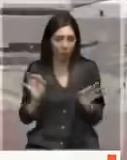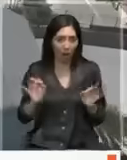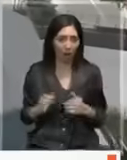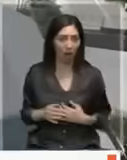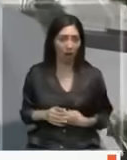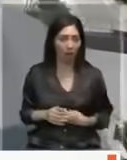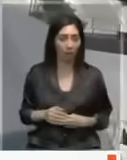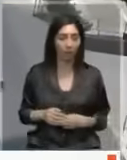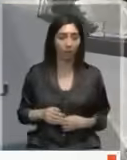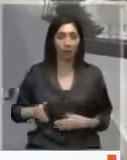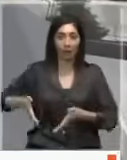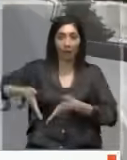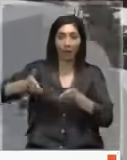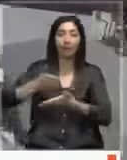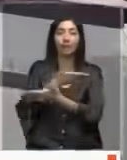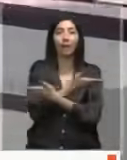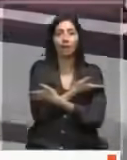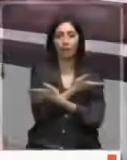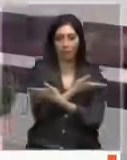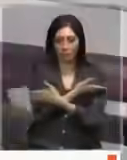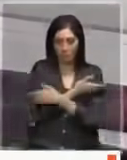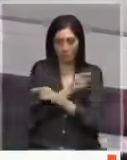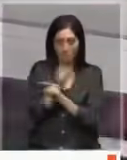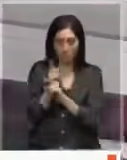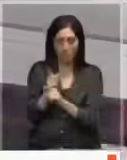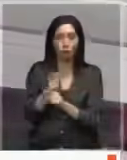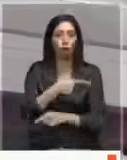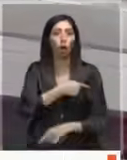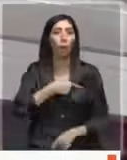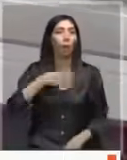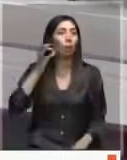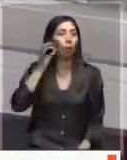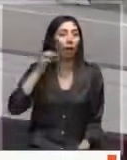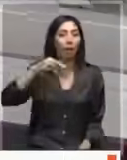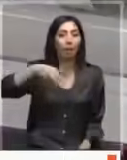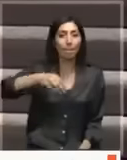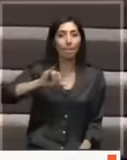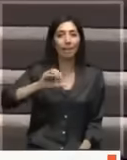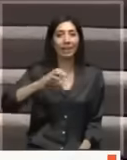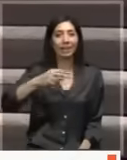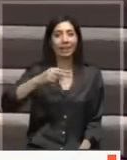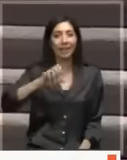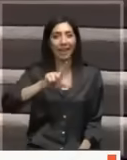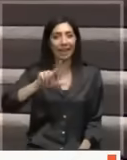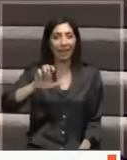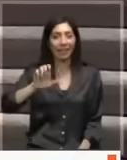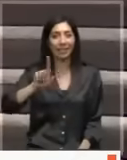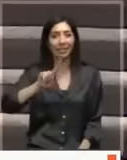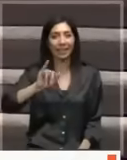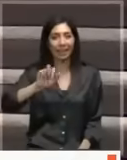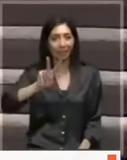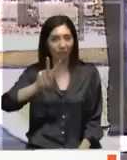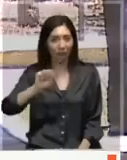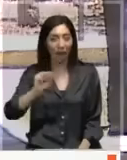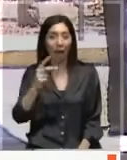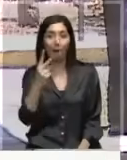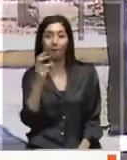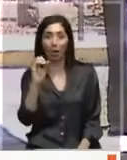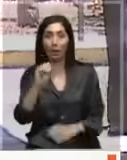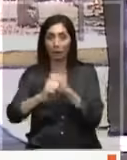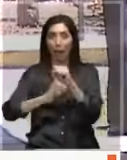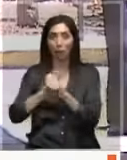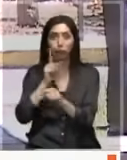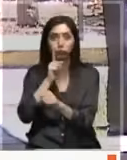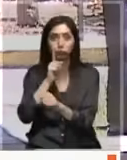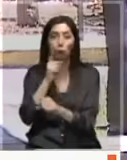En las calles de San Felipe retumba el nombre de Michelle Silva, una joven de 20 años que lleva 11 días